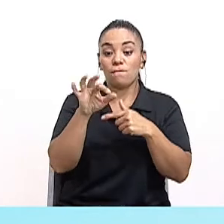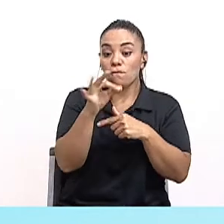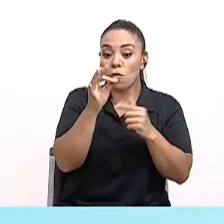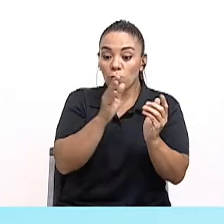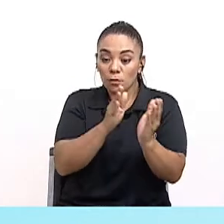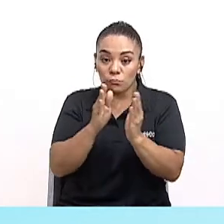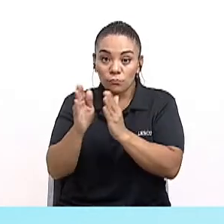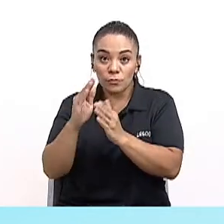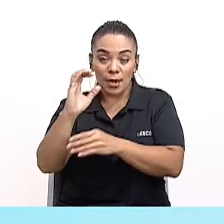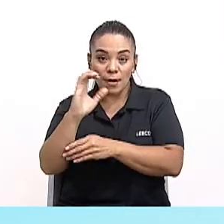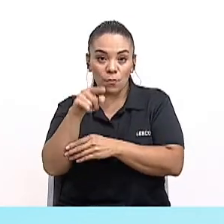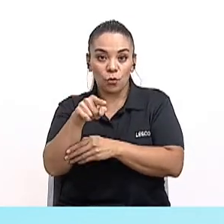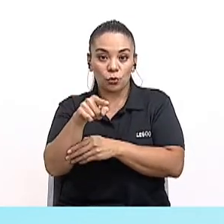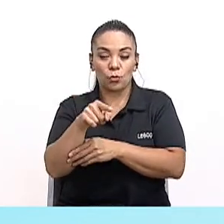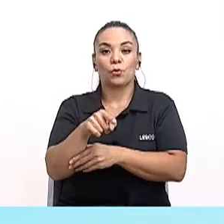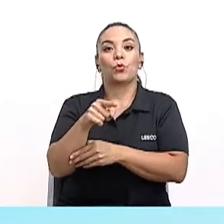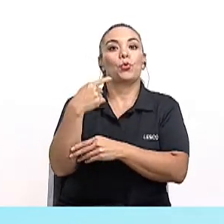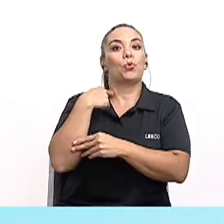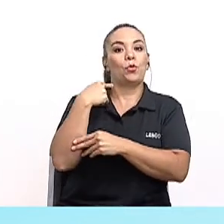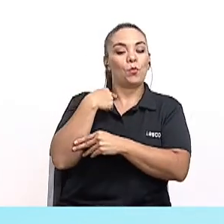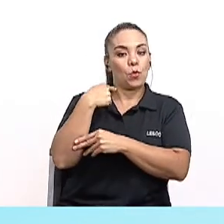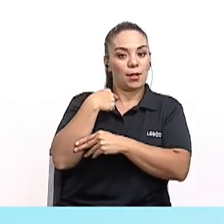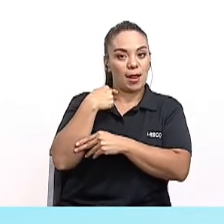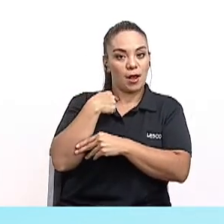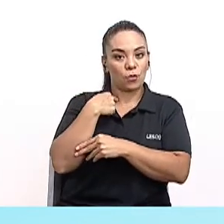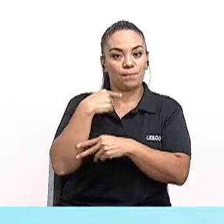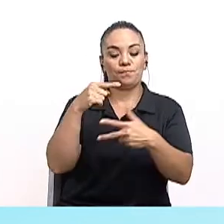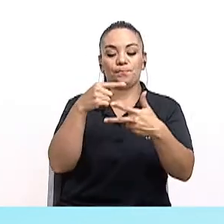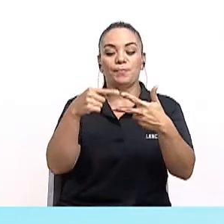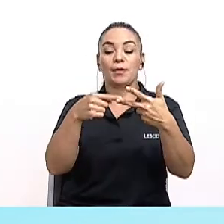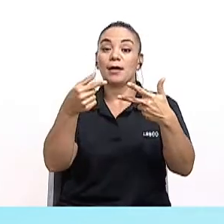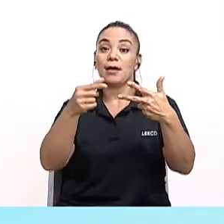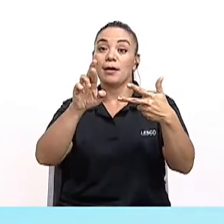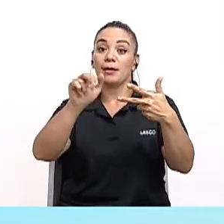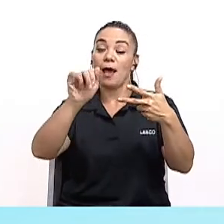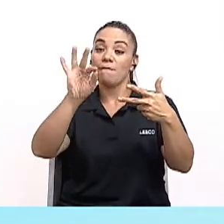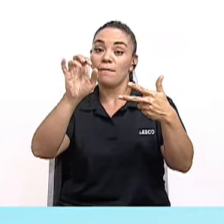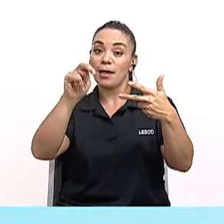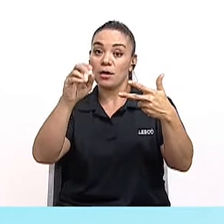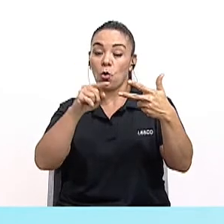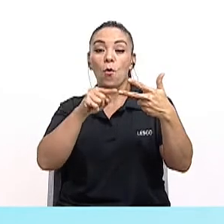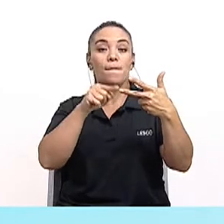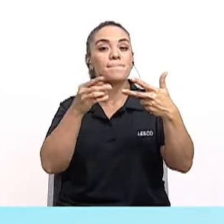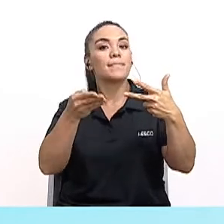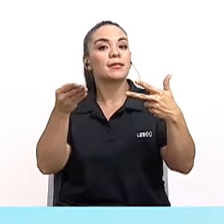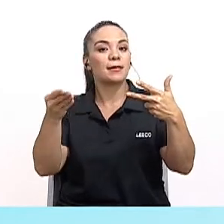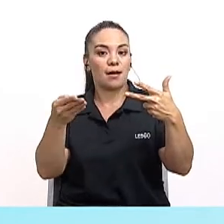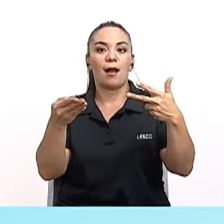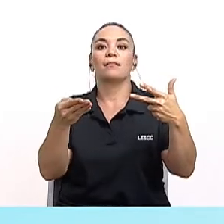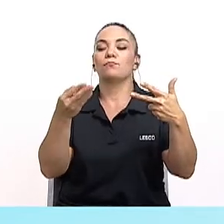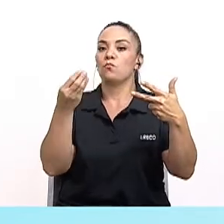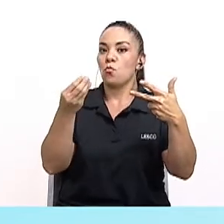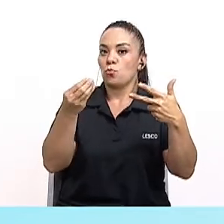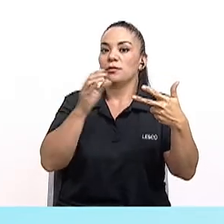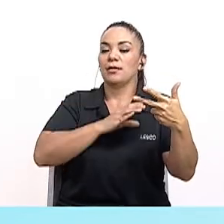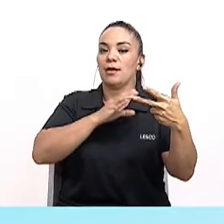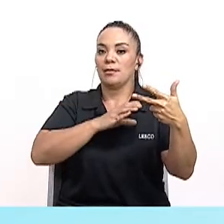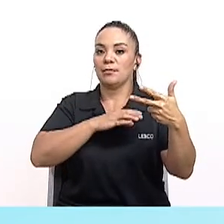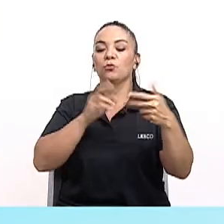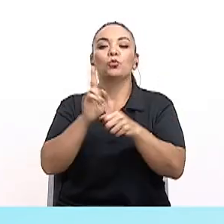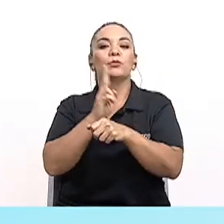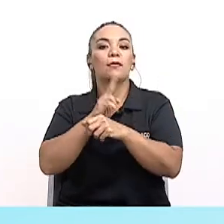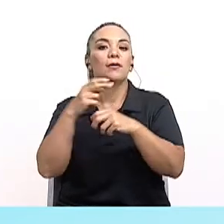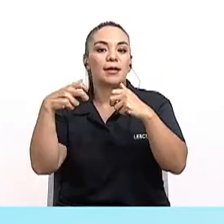carbono hace que sea muy caro. Y el grafeno es un material con muchas propiedades utilizadas hoy en día en la